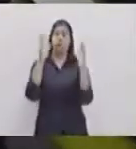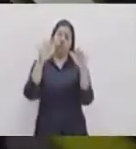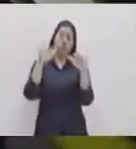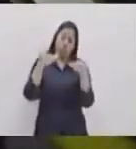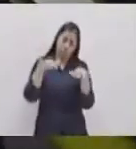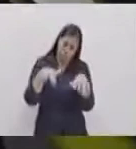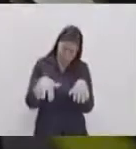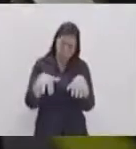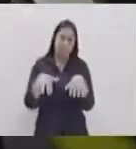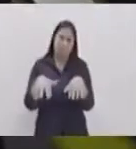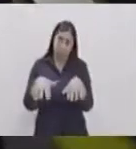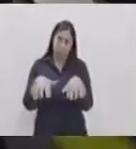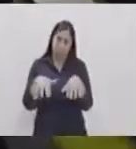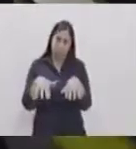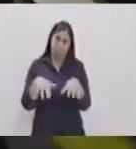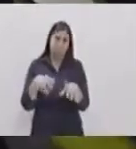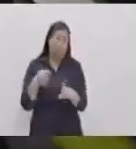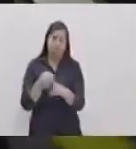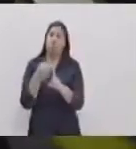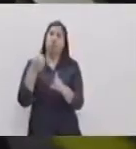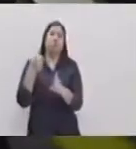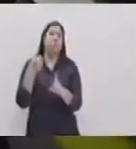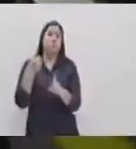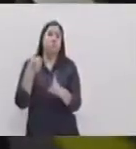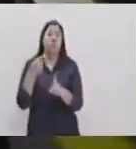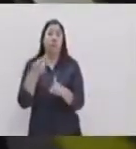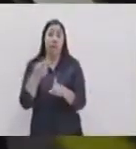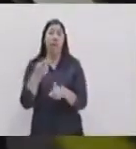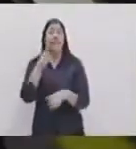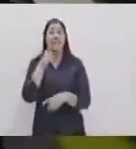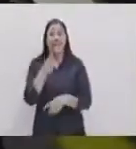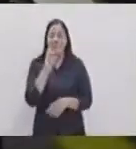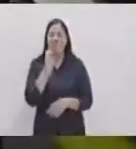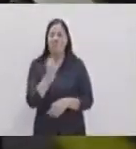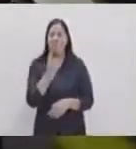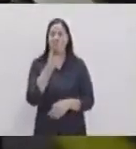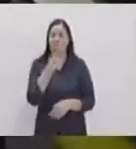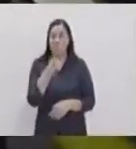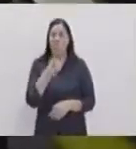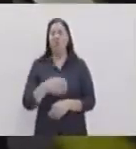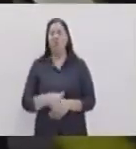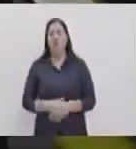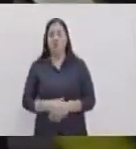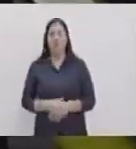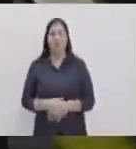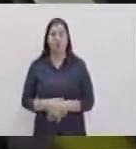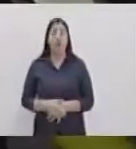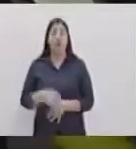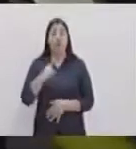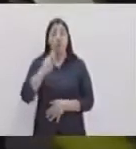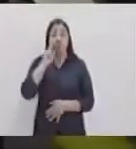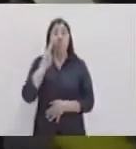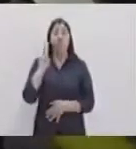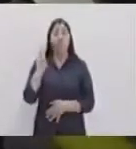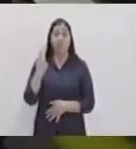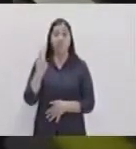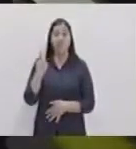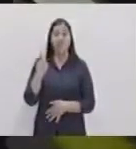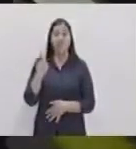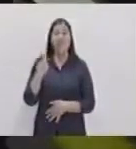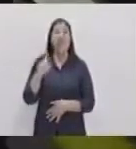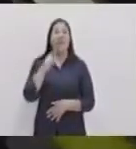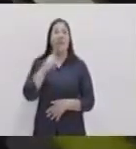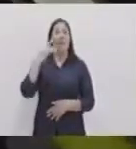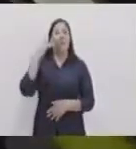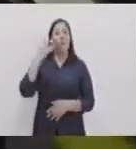que se pueda tener sembrado, por ejemplo, y esa es la razón por la cual, por ejemplo, si tú te has dado cuenta cuando se viaja